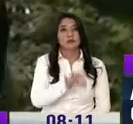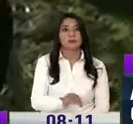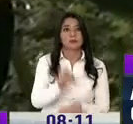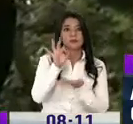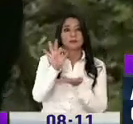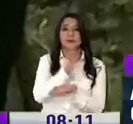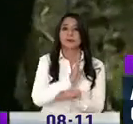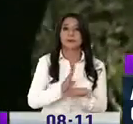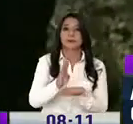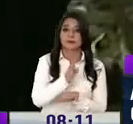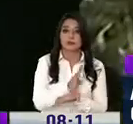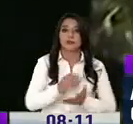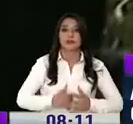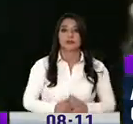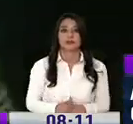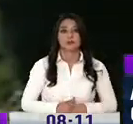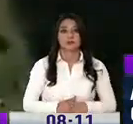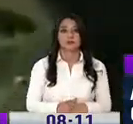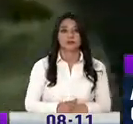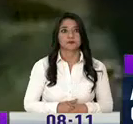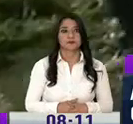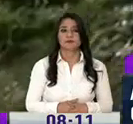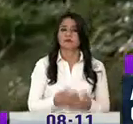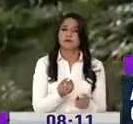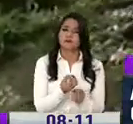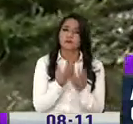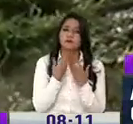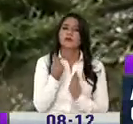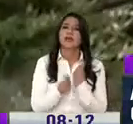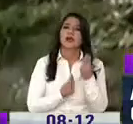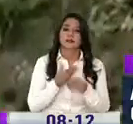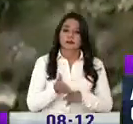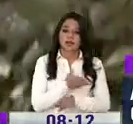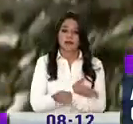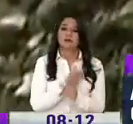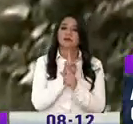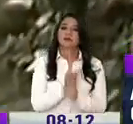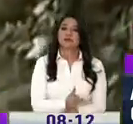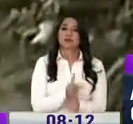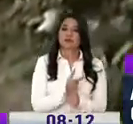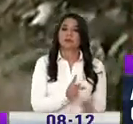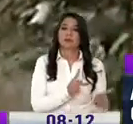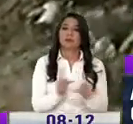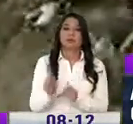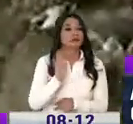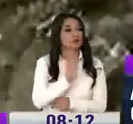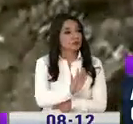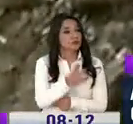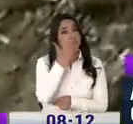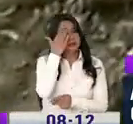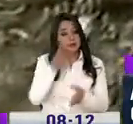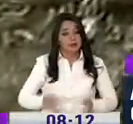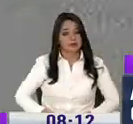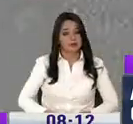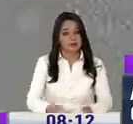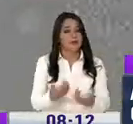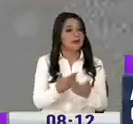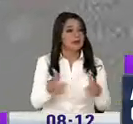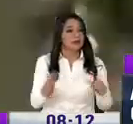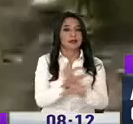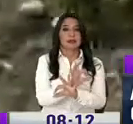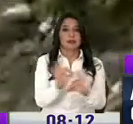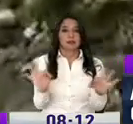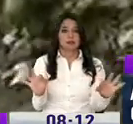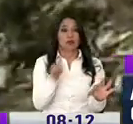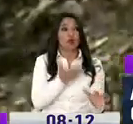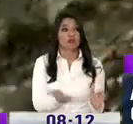barrio. Tranquilidad, conocer cuáles son las medidas preventivas que se pueden tomar y saber que ya estos ductos están totalmente limpios para que no